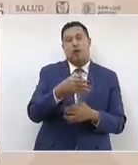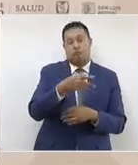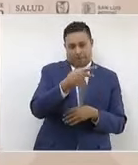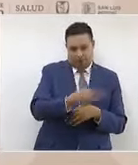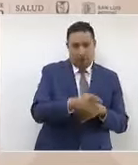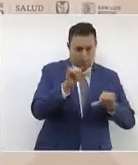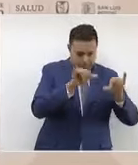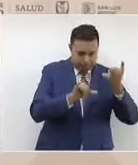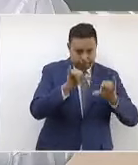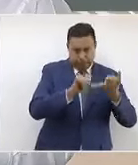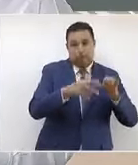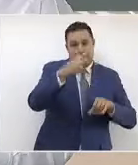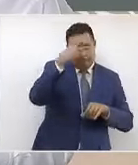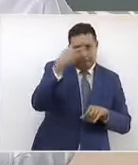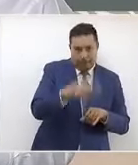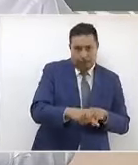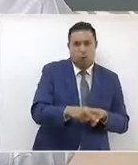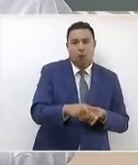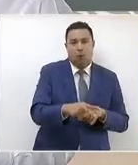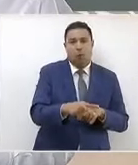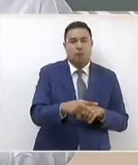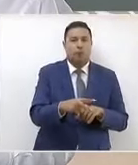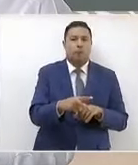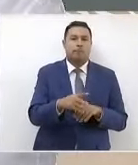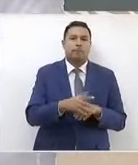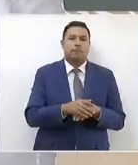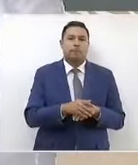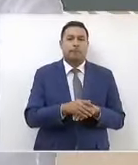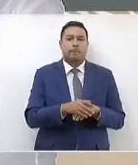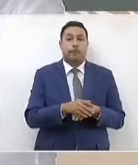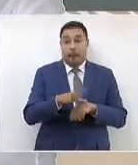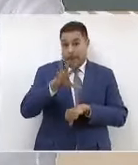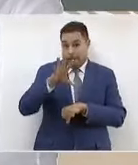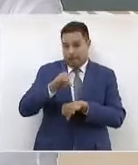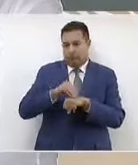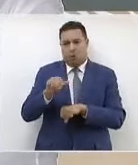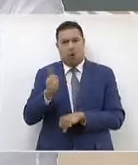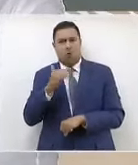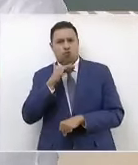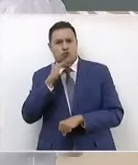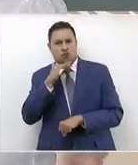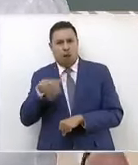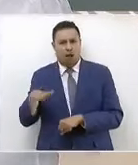laboratorios nacionales. Ya no se permite que una